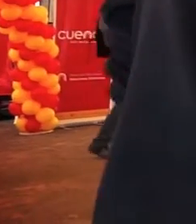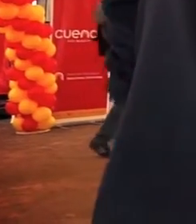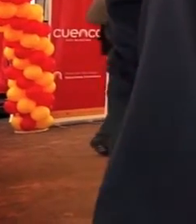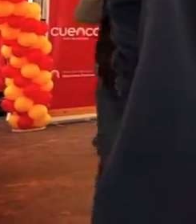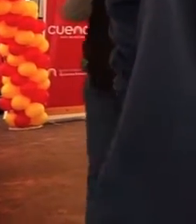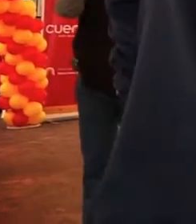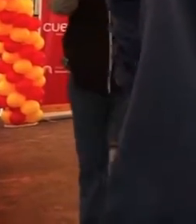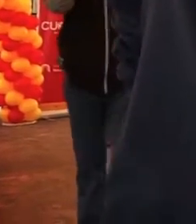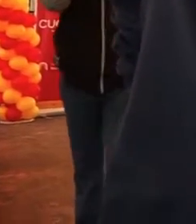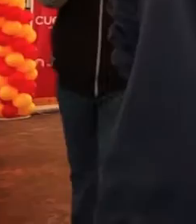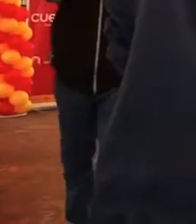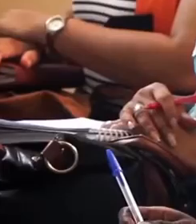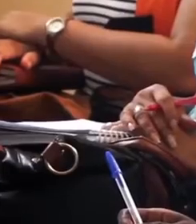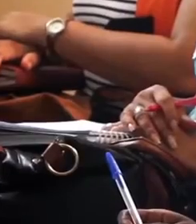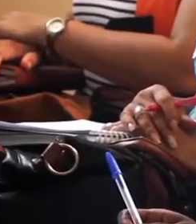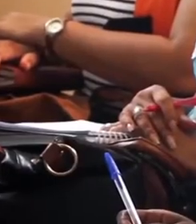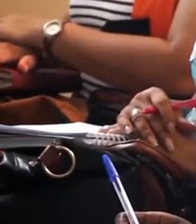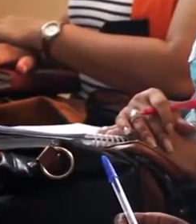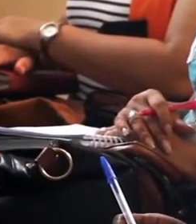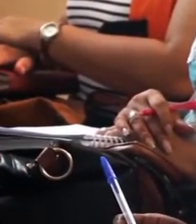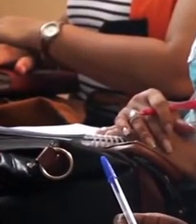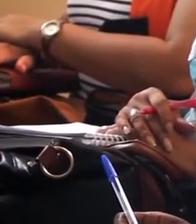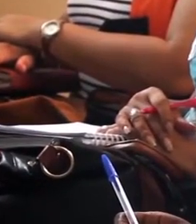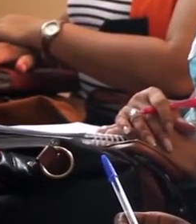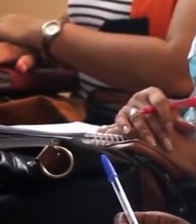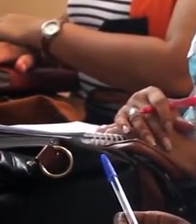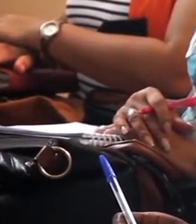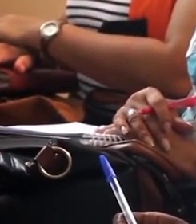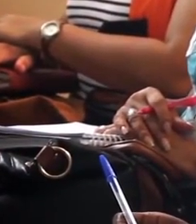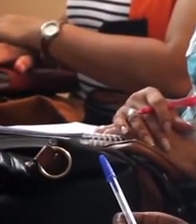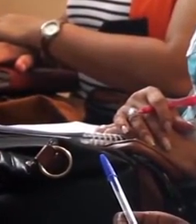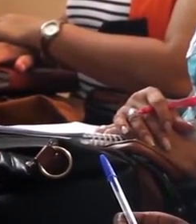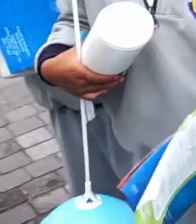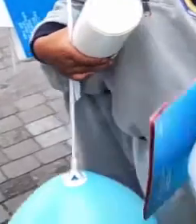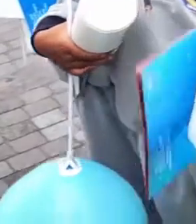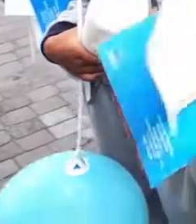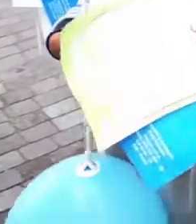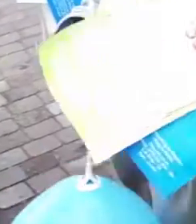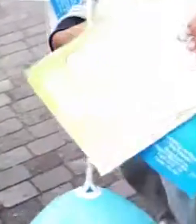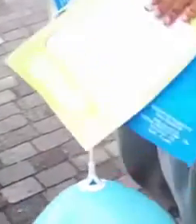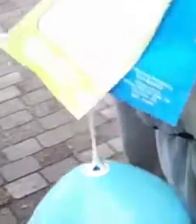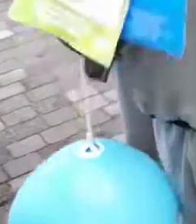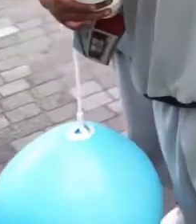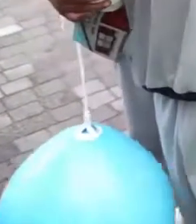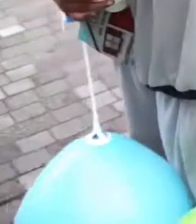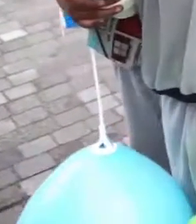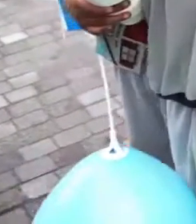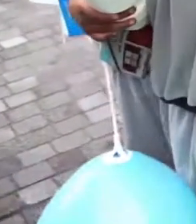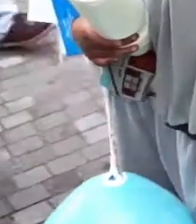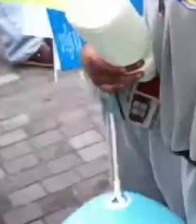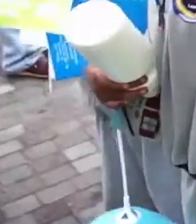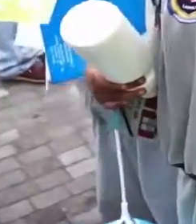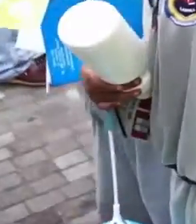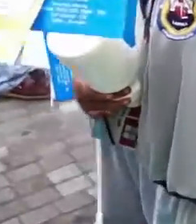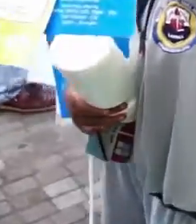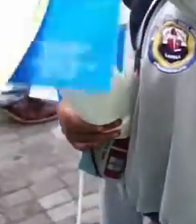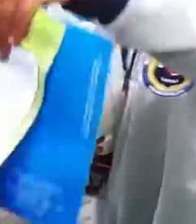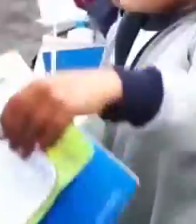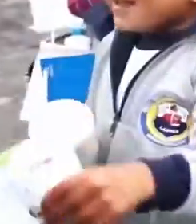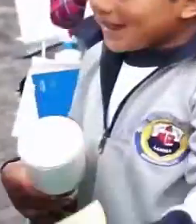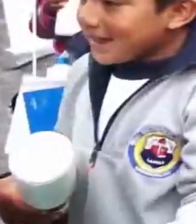En favor de una vida digna, actuamos con transparencia. Defensoría del Pueblo.